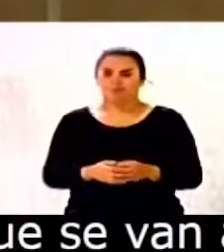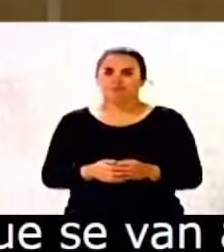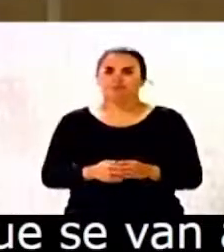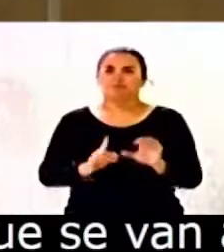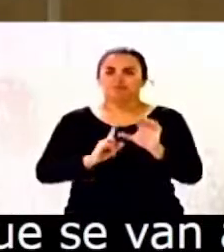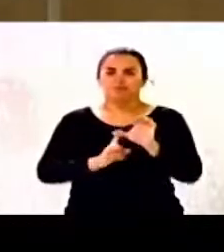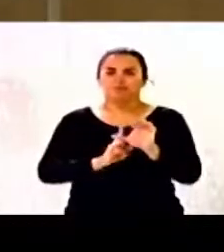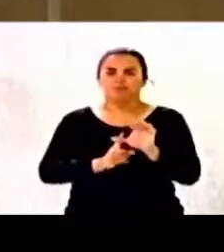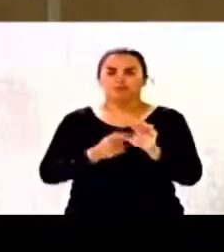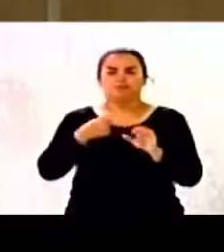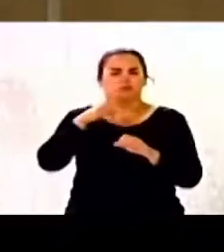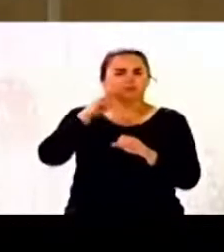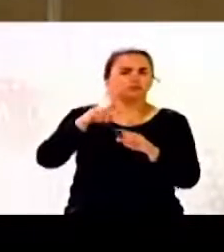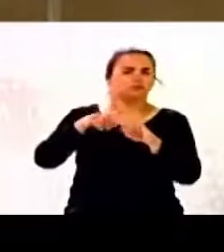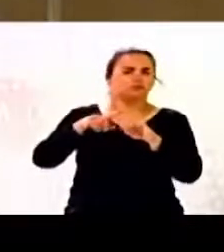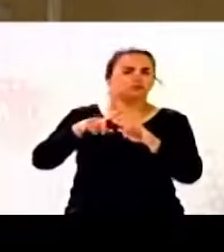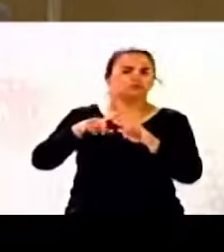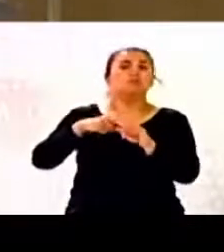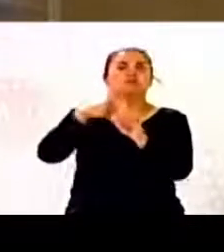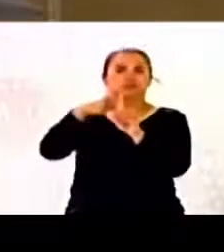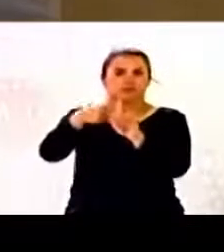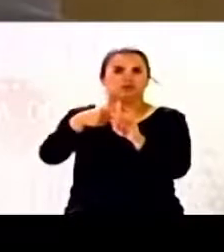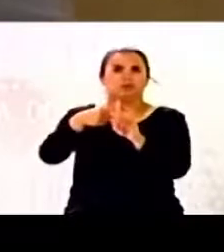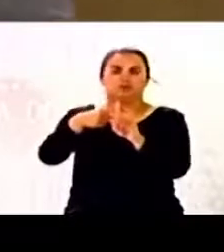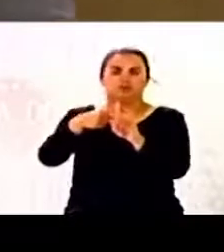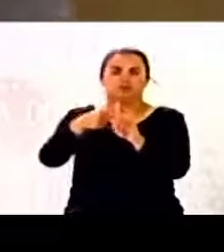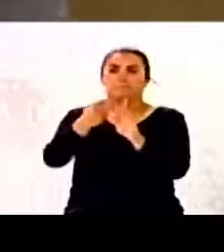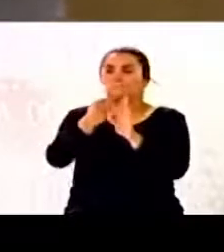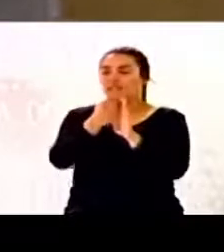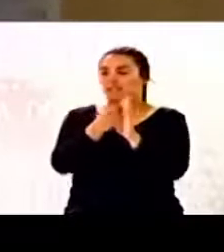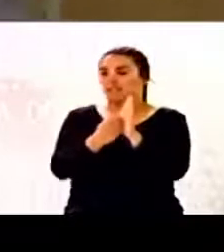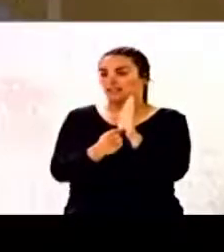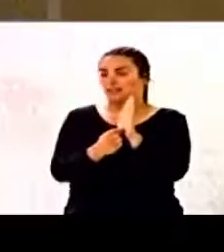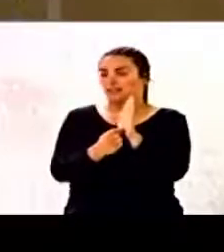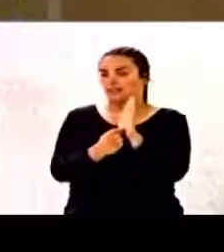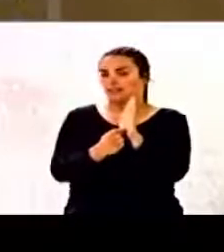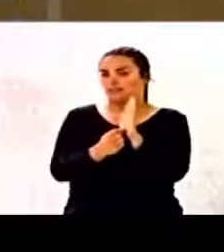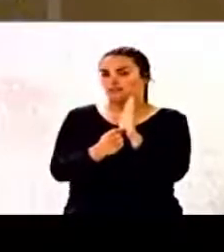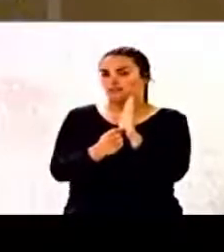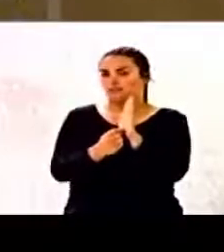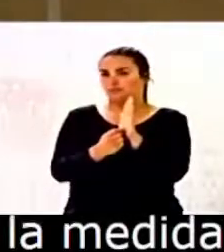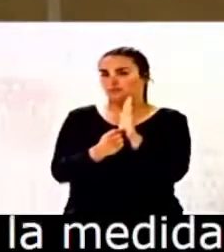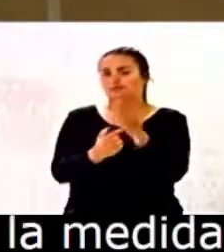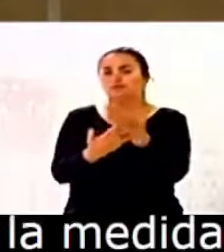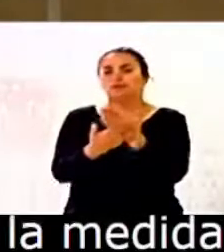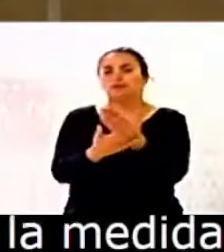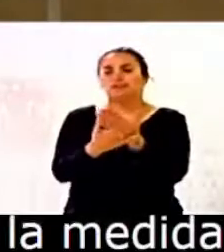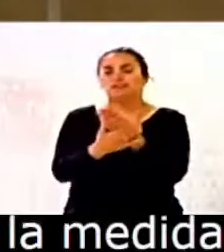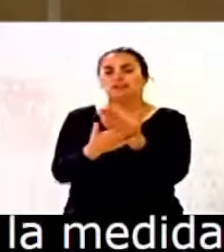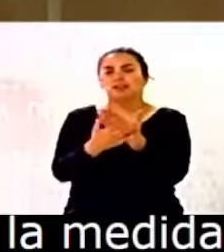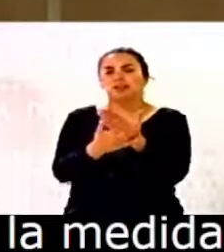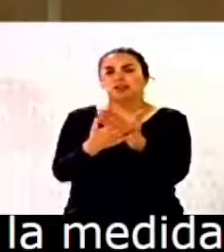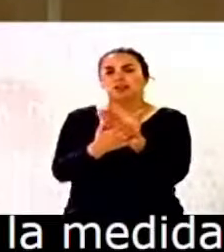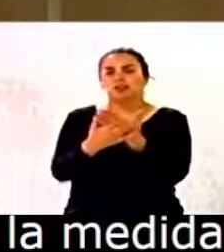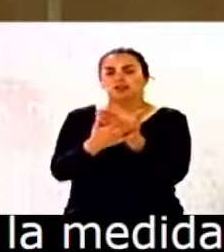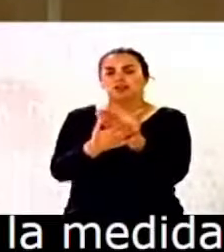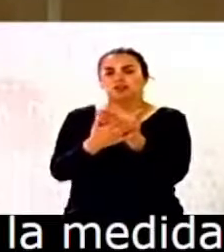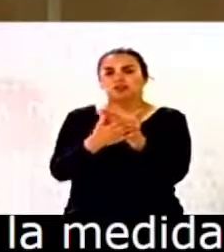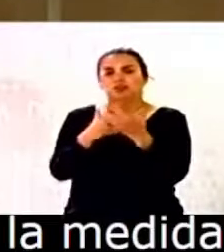valoramos positivamente la medida en la que el Ministerio permite de